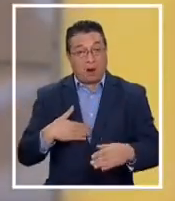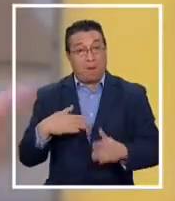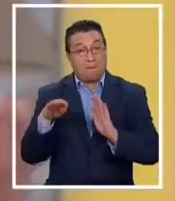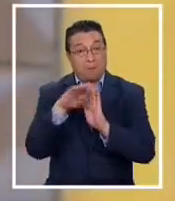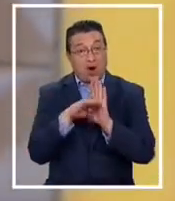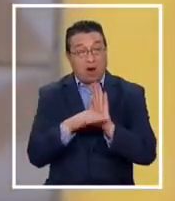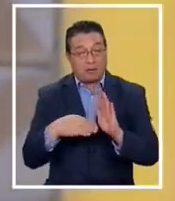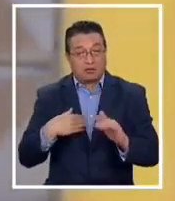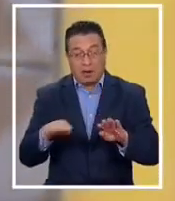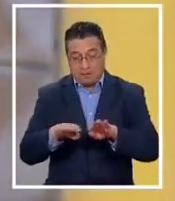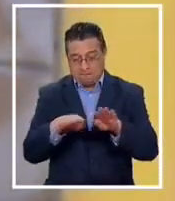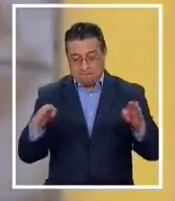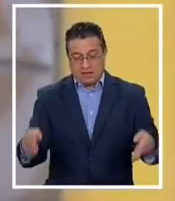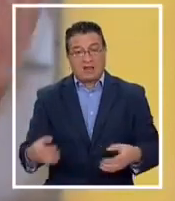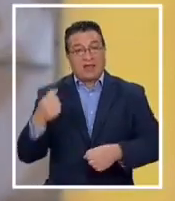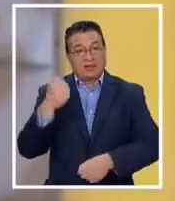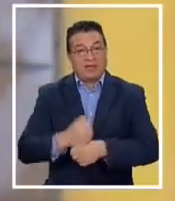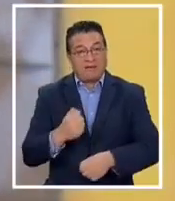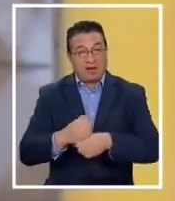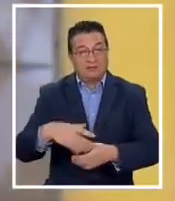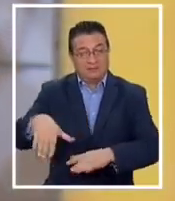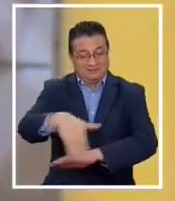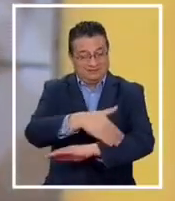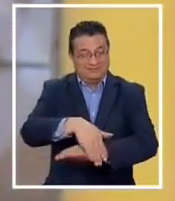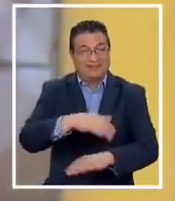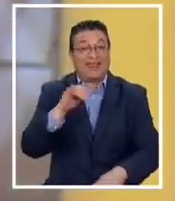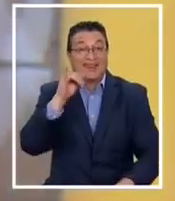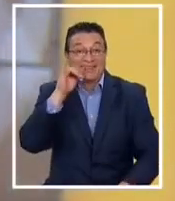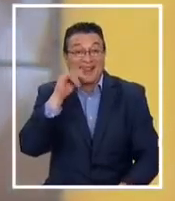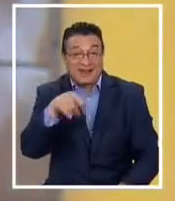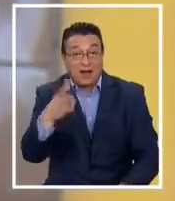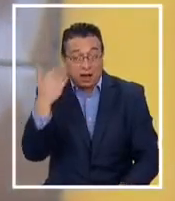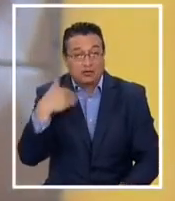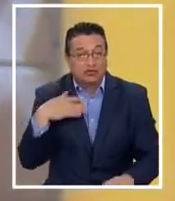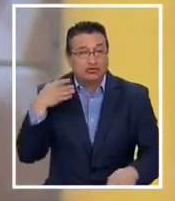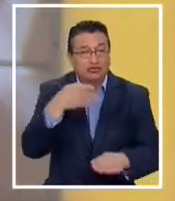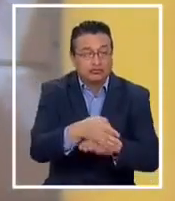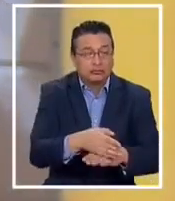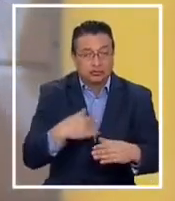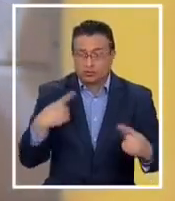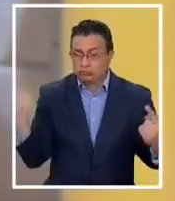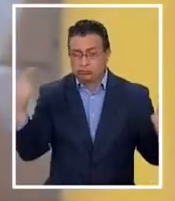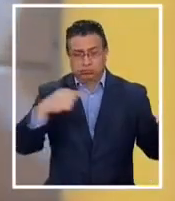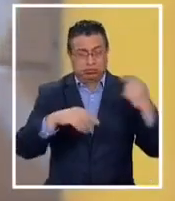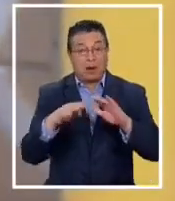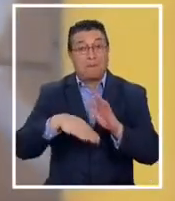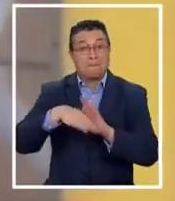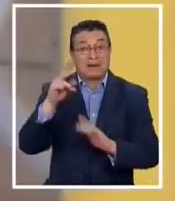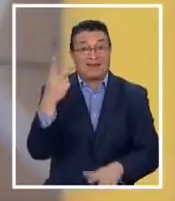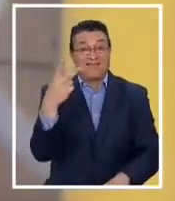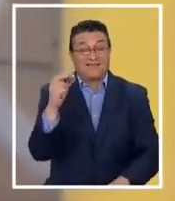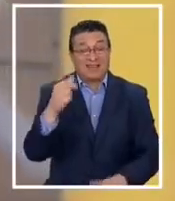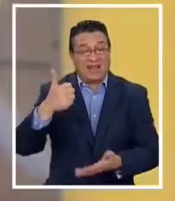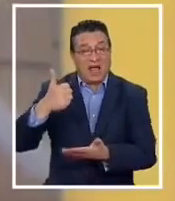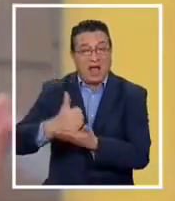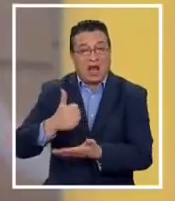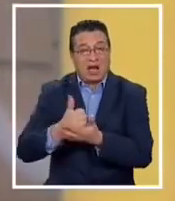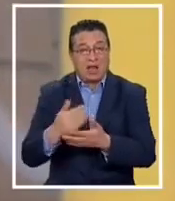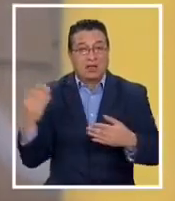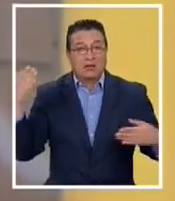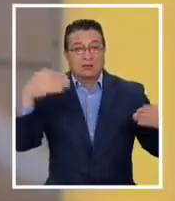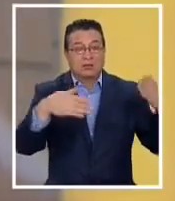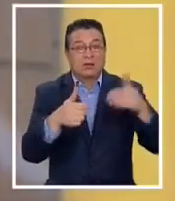tuvimos mesas de trabajo en la línea de italia con todos los actores se juntaban más de 20 alcaldes según tan